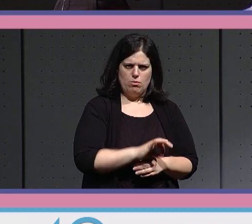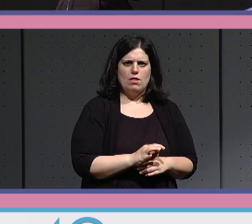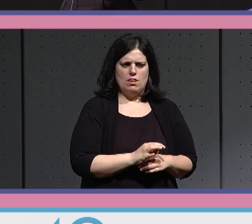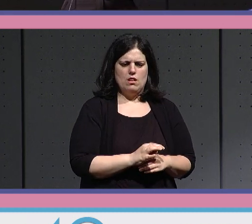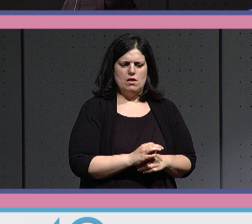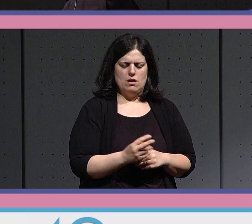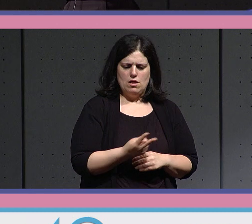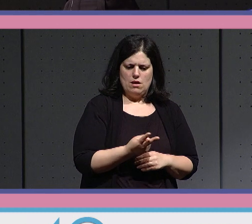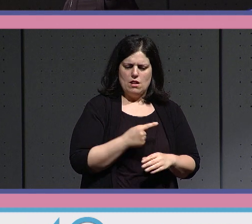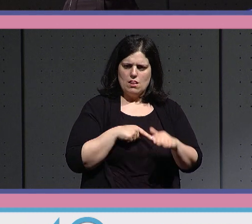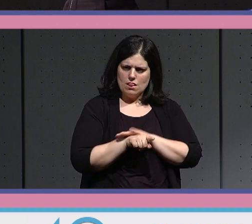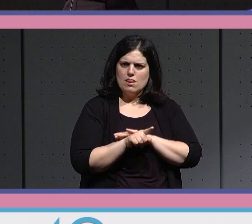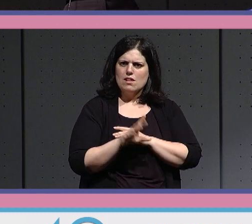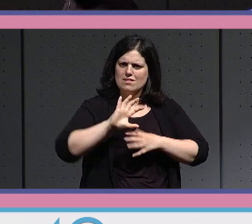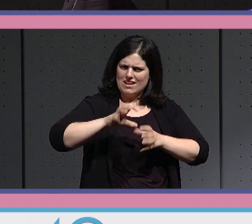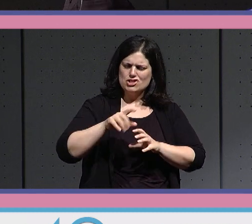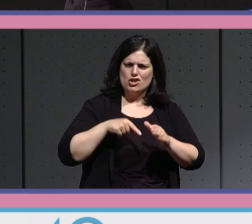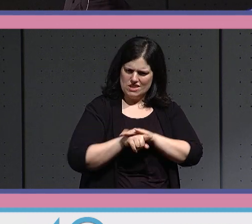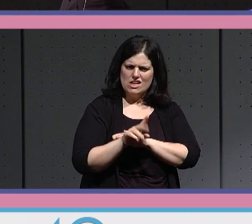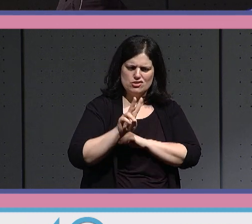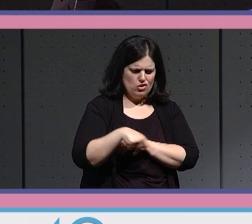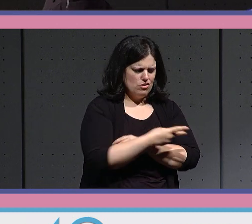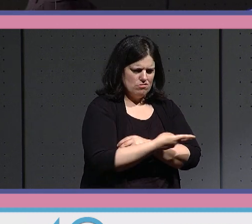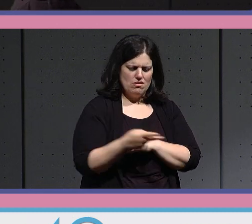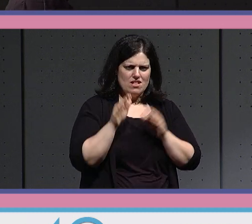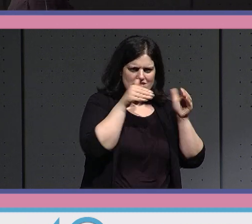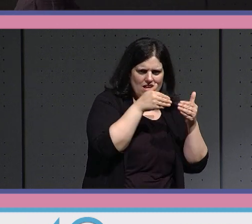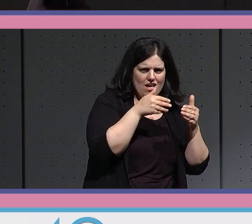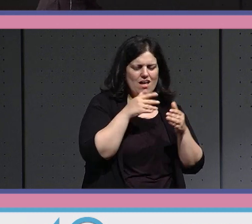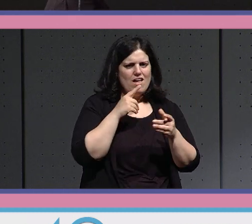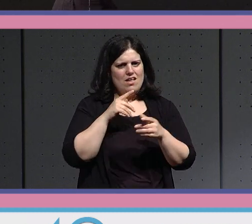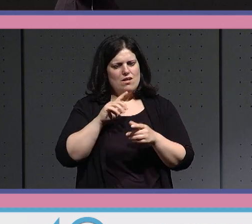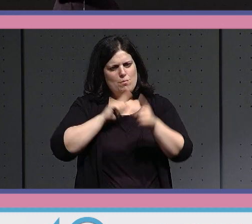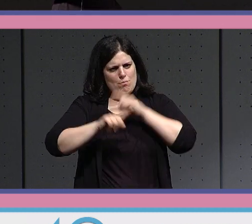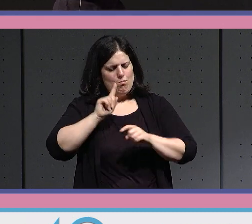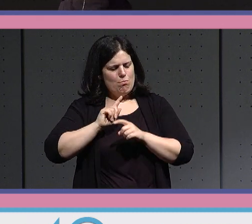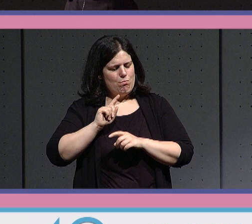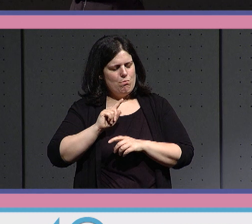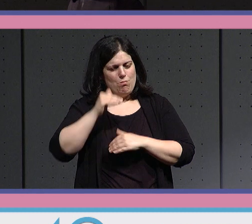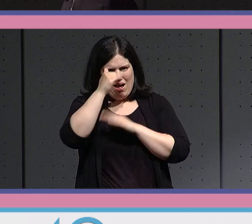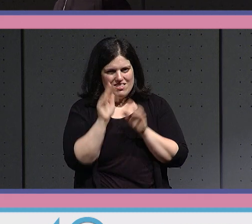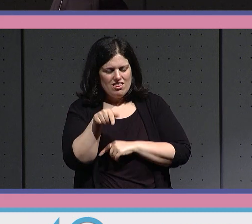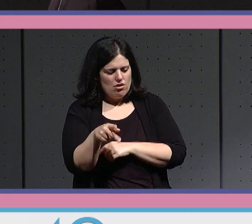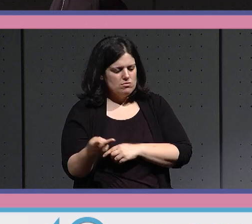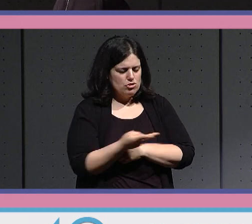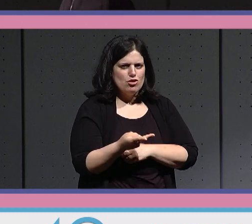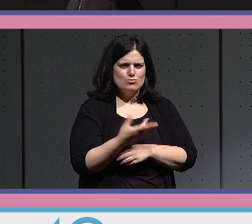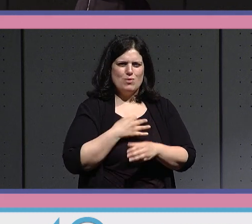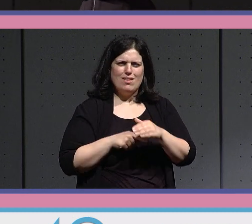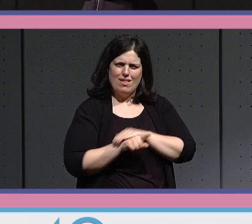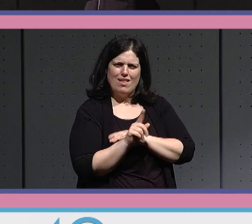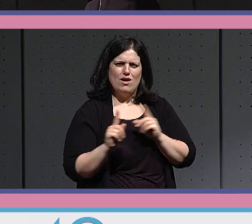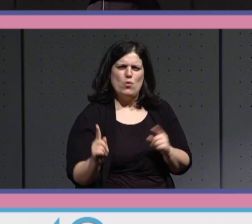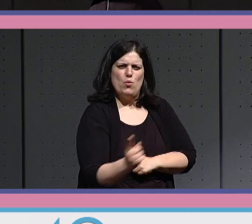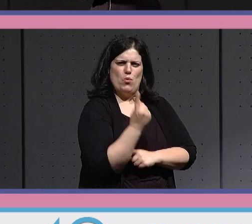de neurodesarrollo, no cabe la posibilidad, y hemos visto además que ya hay estudios que hablan de una varianza común, no cabe la posibilidad de que sean